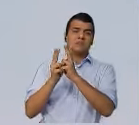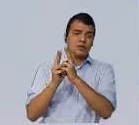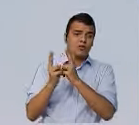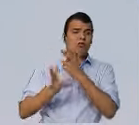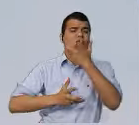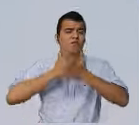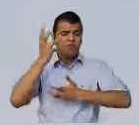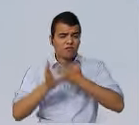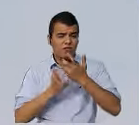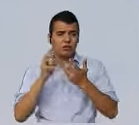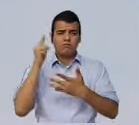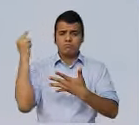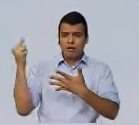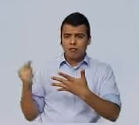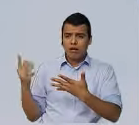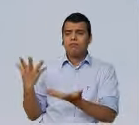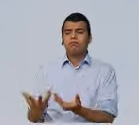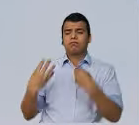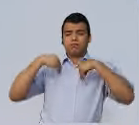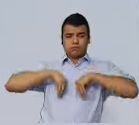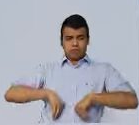frutas principalmente, mucho más